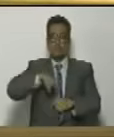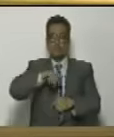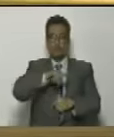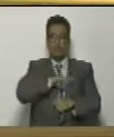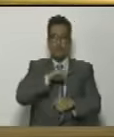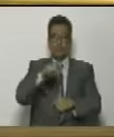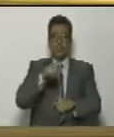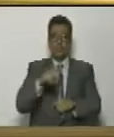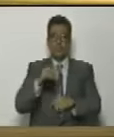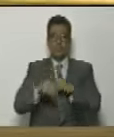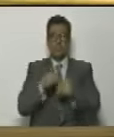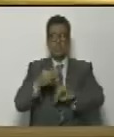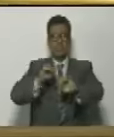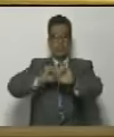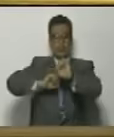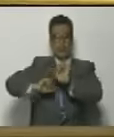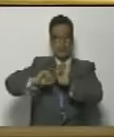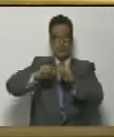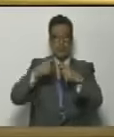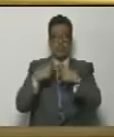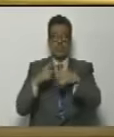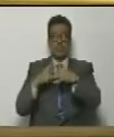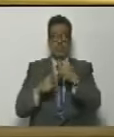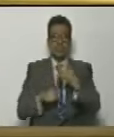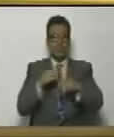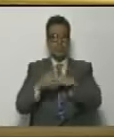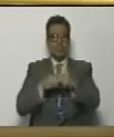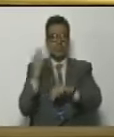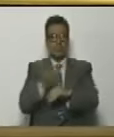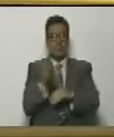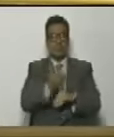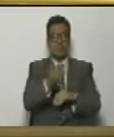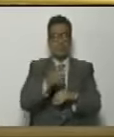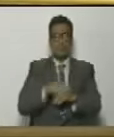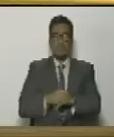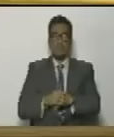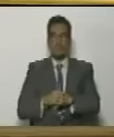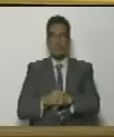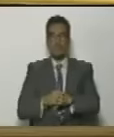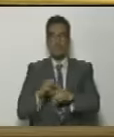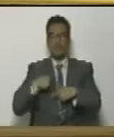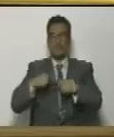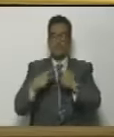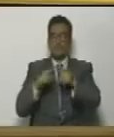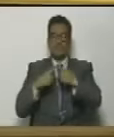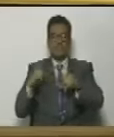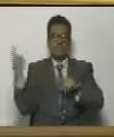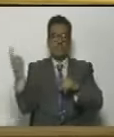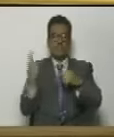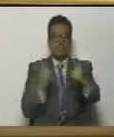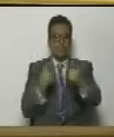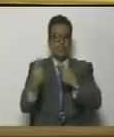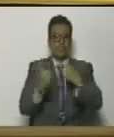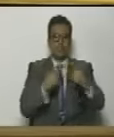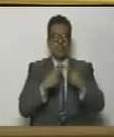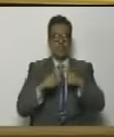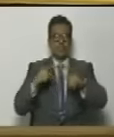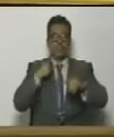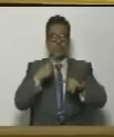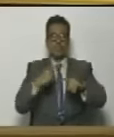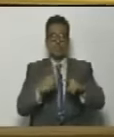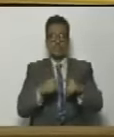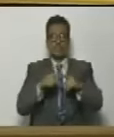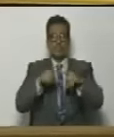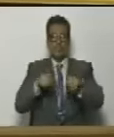Nosotros somos enemigos de cualquier forma de violencia, venga de donde venga y tenga el cariz